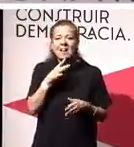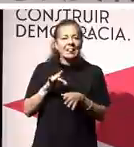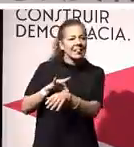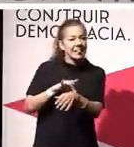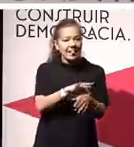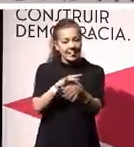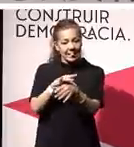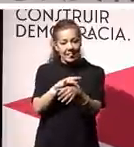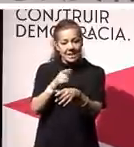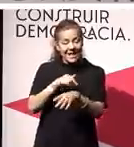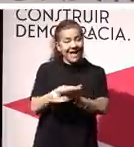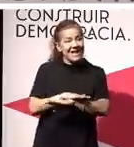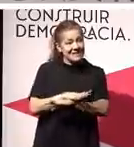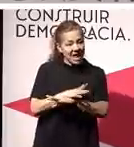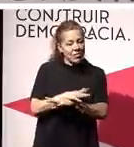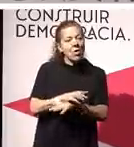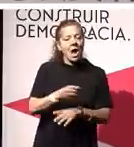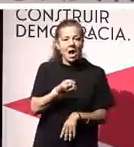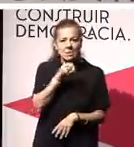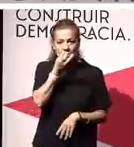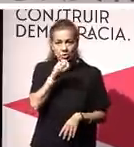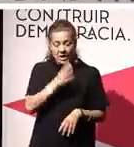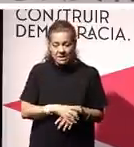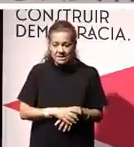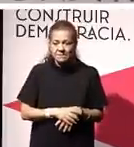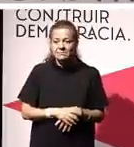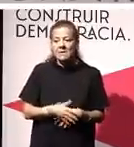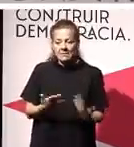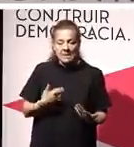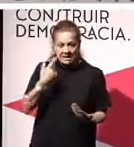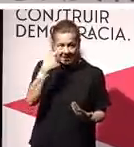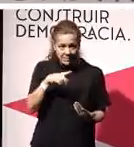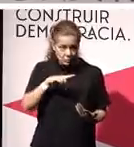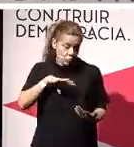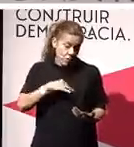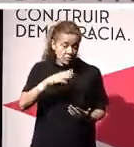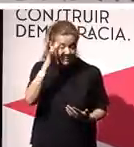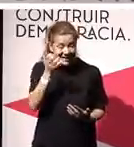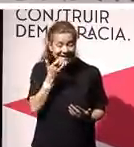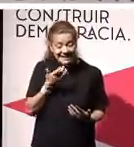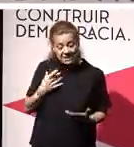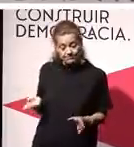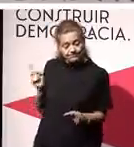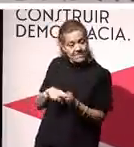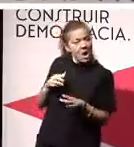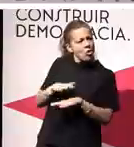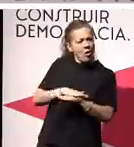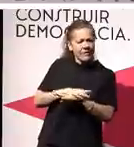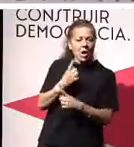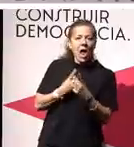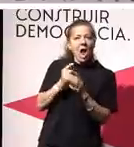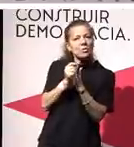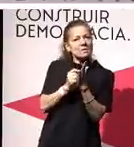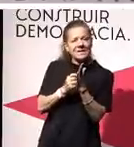el rumbo de la dirección del Estado al Partido Socialista. Tampoco es difícil imaginar que sin nosotras en el Gobierno nunca se hubieran tomado unas medidas